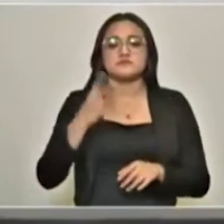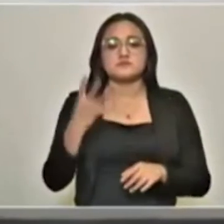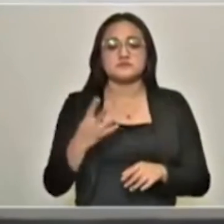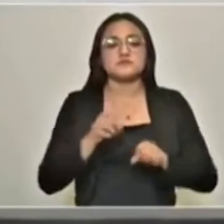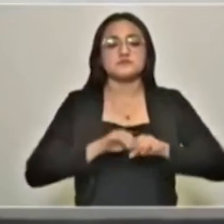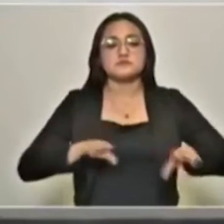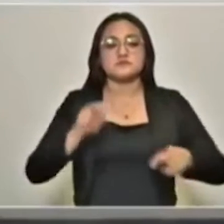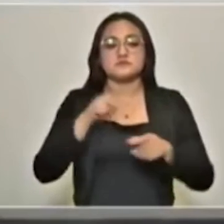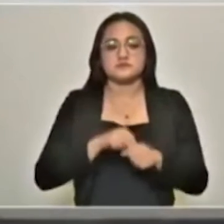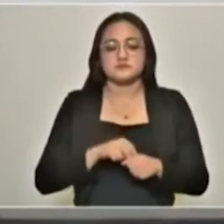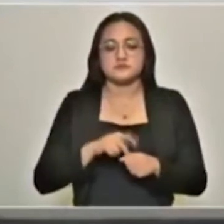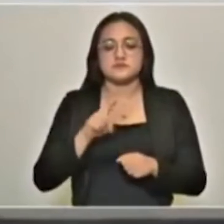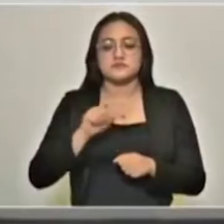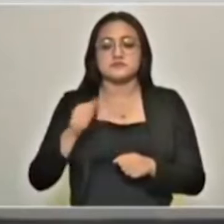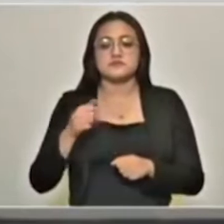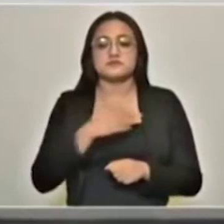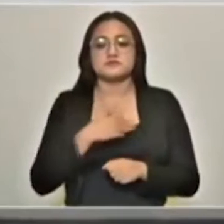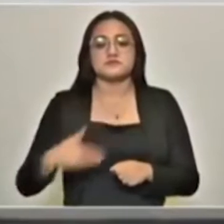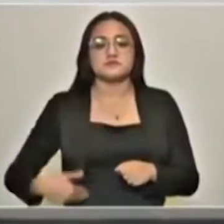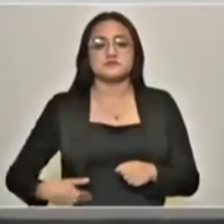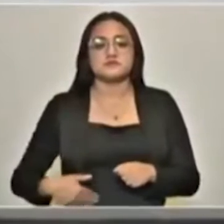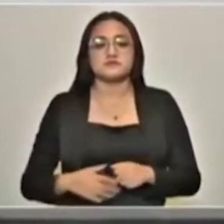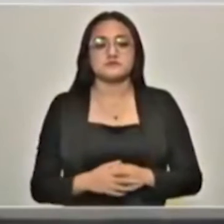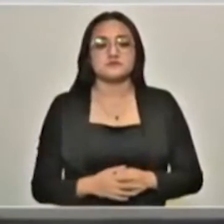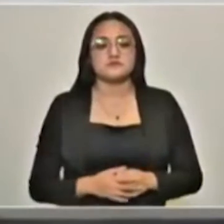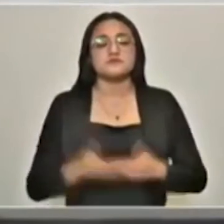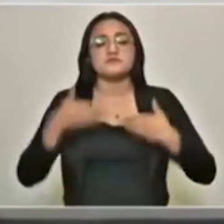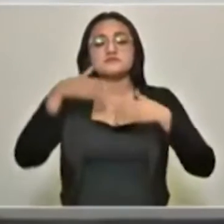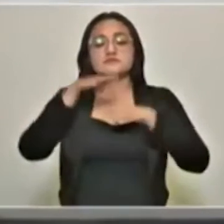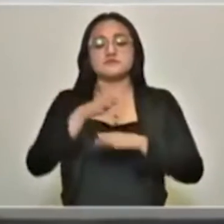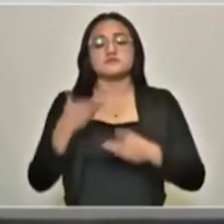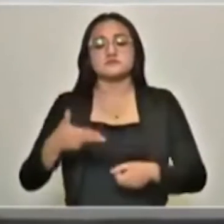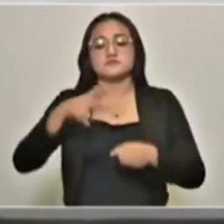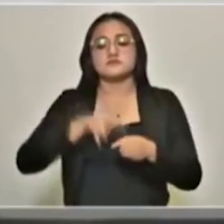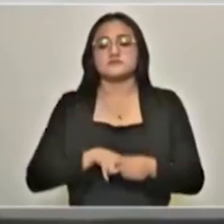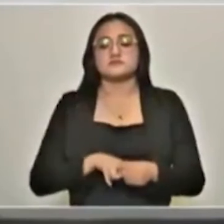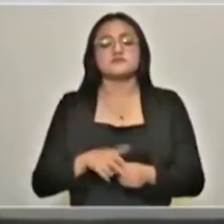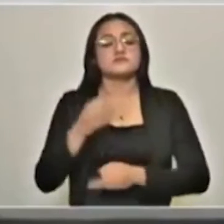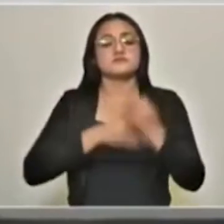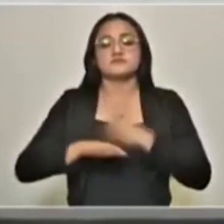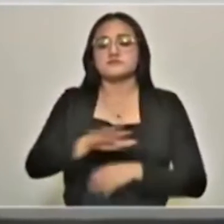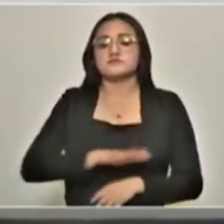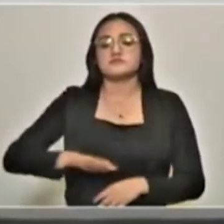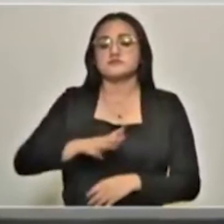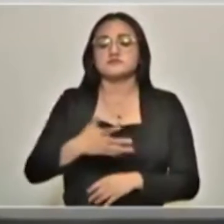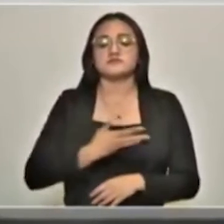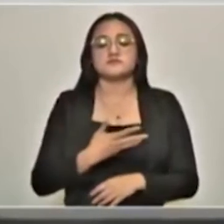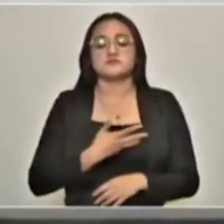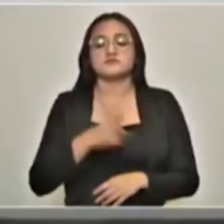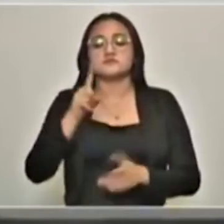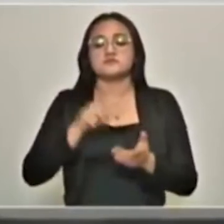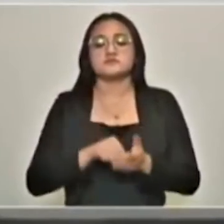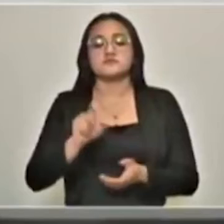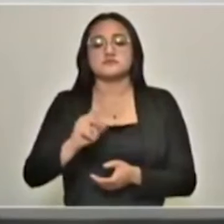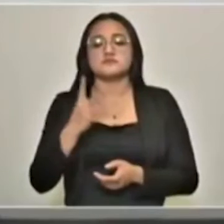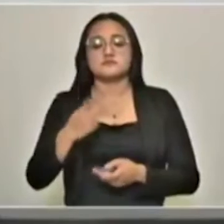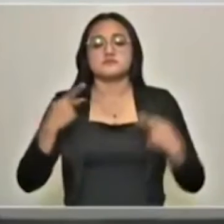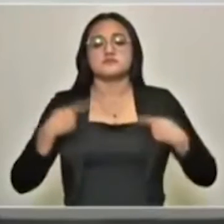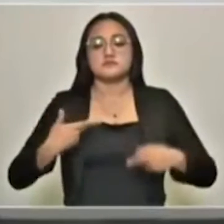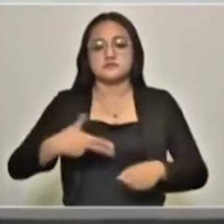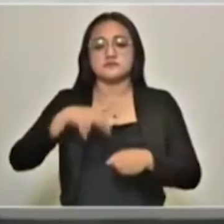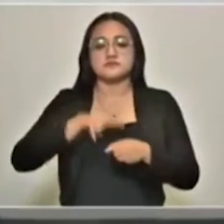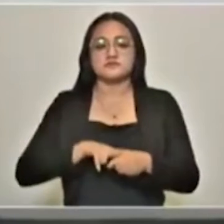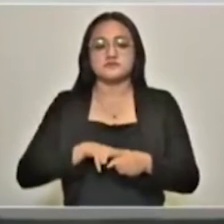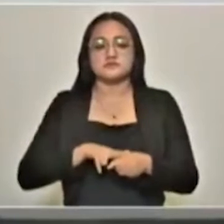1,694, distribuidos en 111 municipios. En lo que respecta a la hospitalización en todo el sector, tenemos 1,022